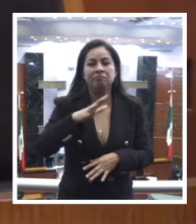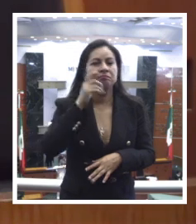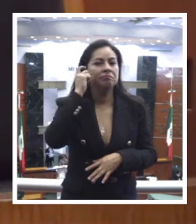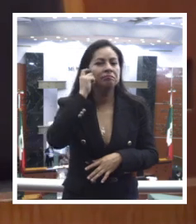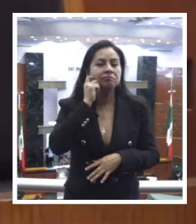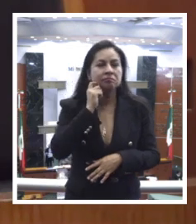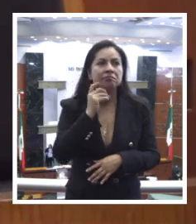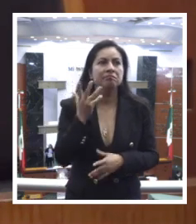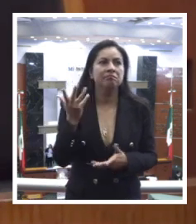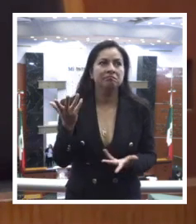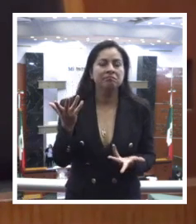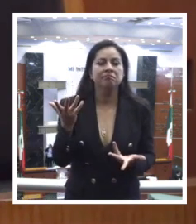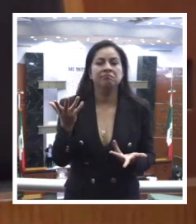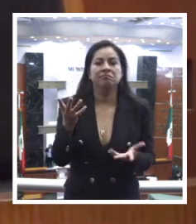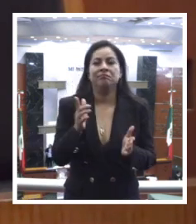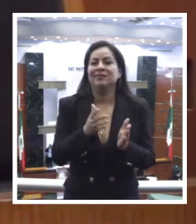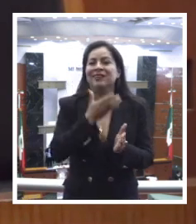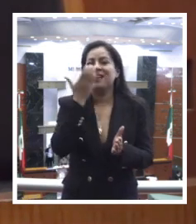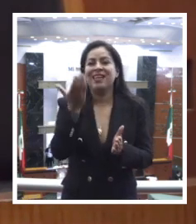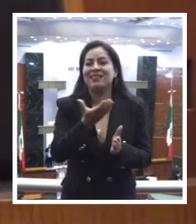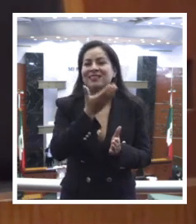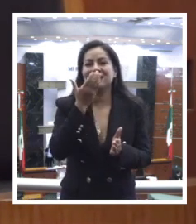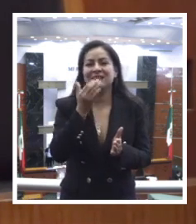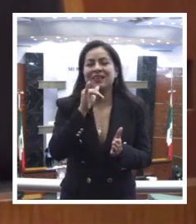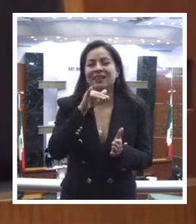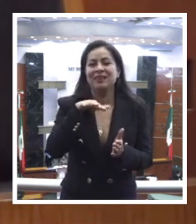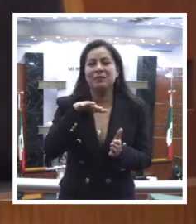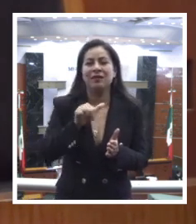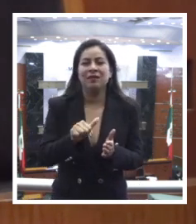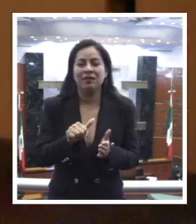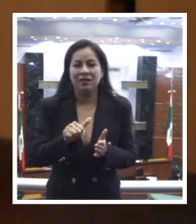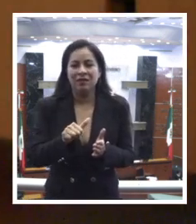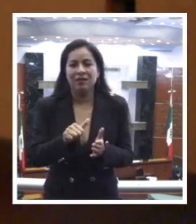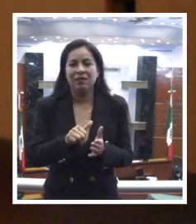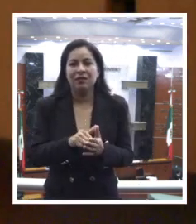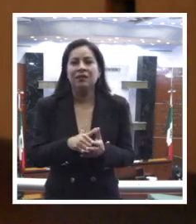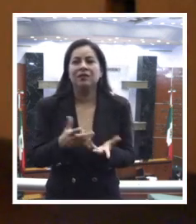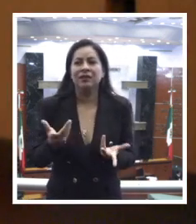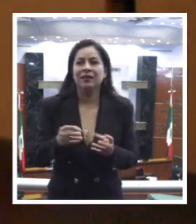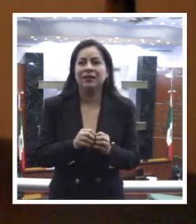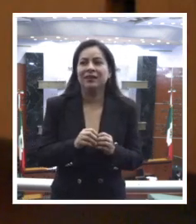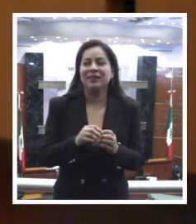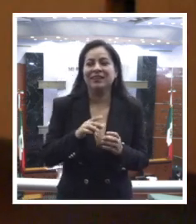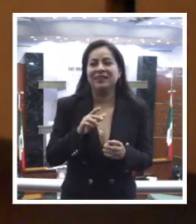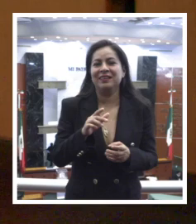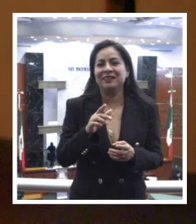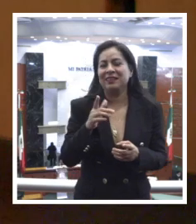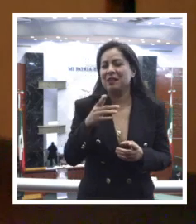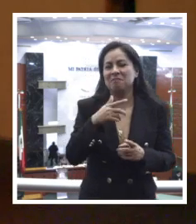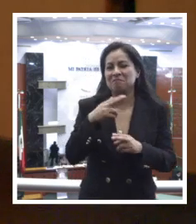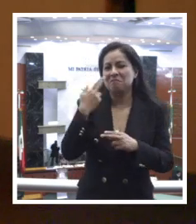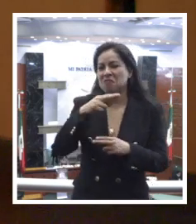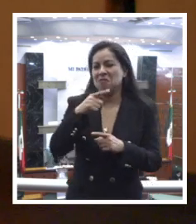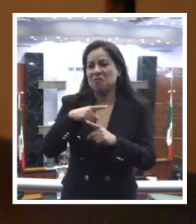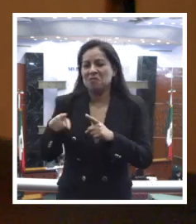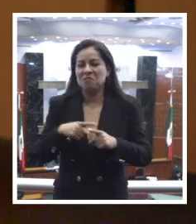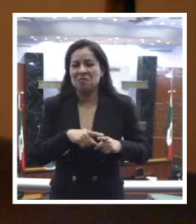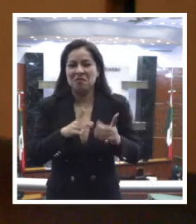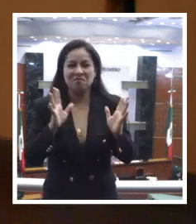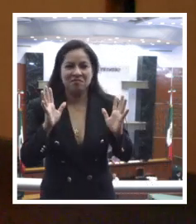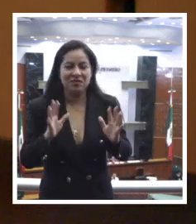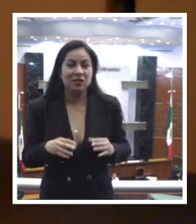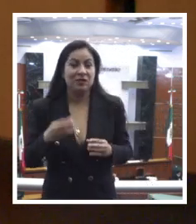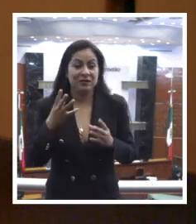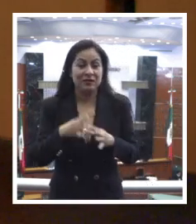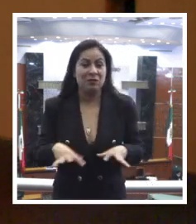y son las obras clásicas del maestro Ignacio Manuel Altamirano, El Zarco, Clemencia, Navidad en las Montañas, más una obra